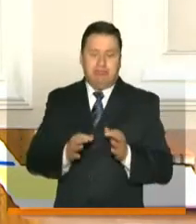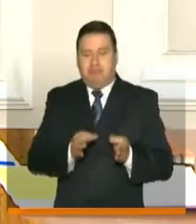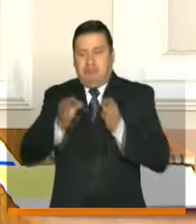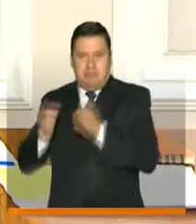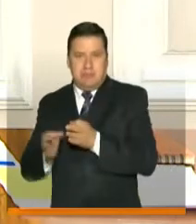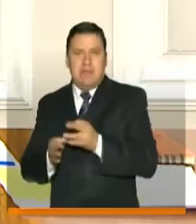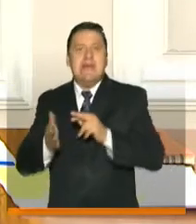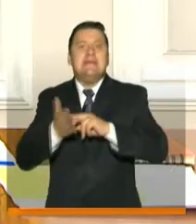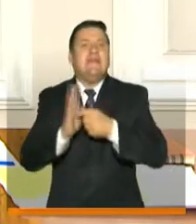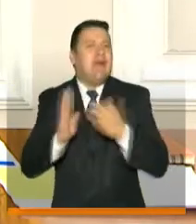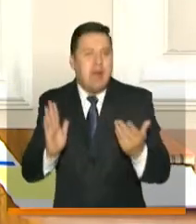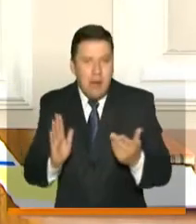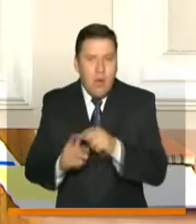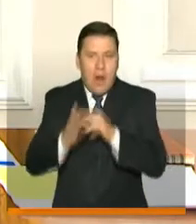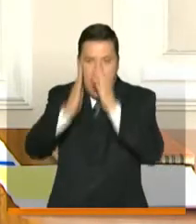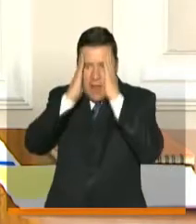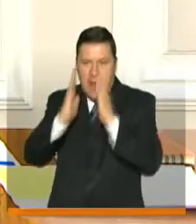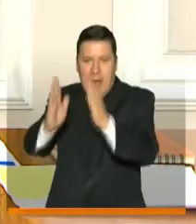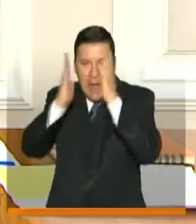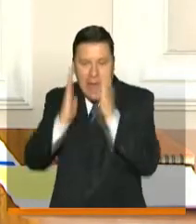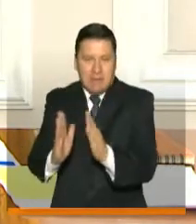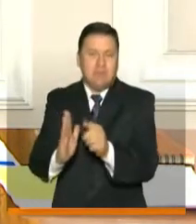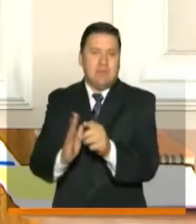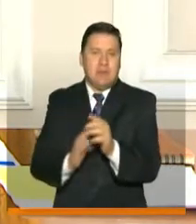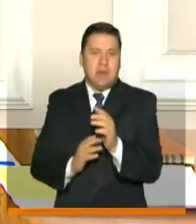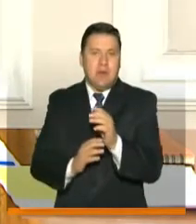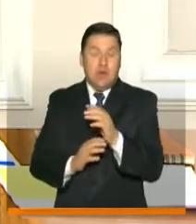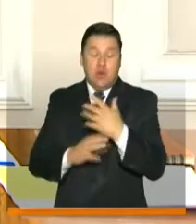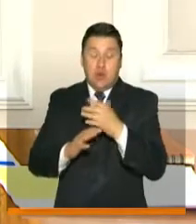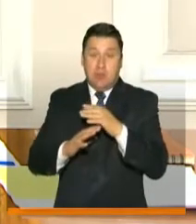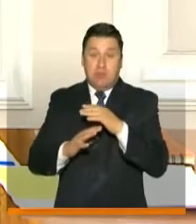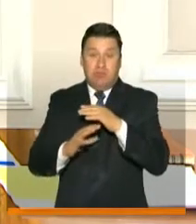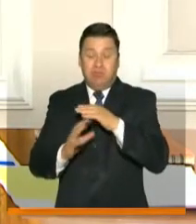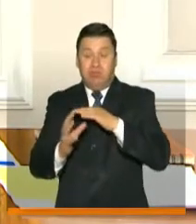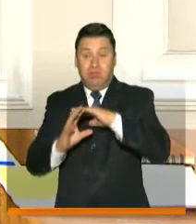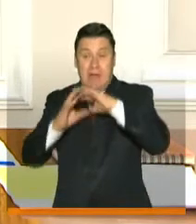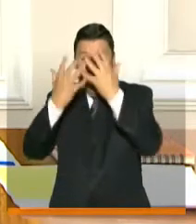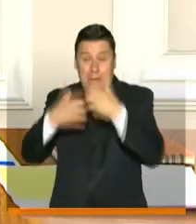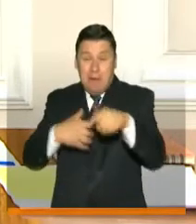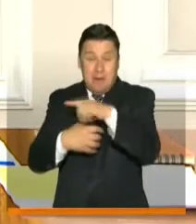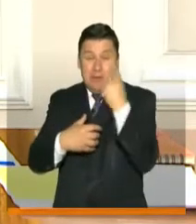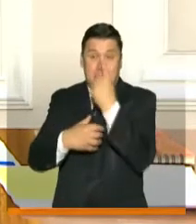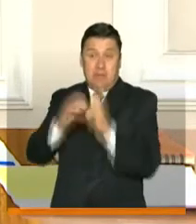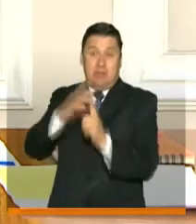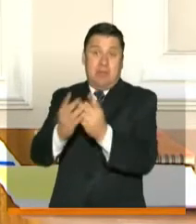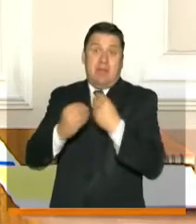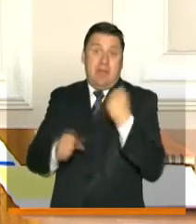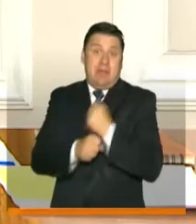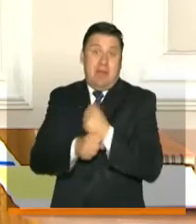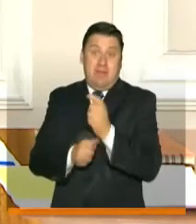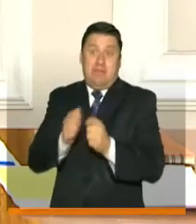Con esto estamos atendiendo un universo muy grande de los generadores del empleo en nuestro